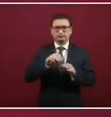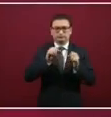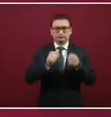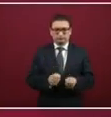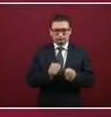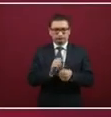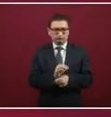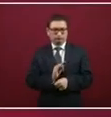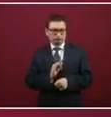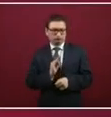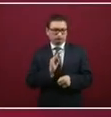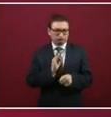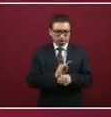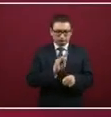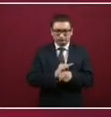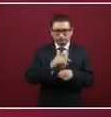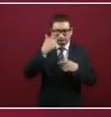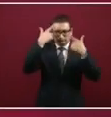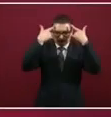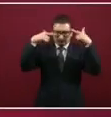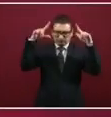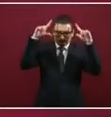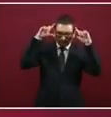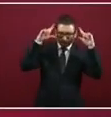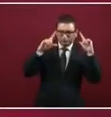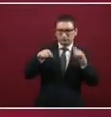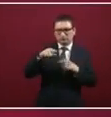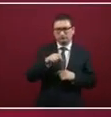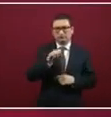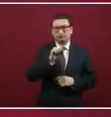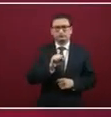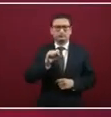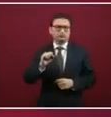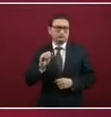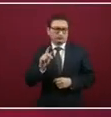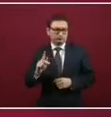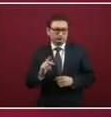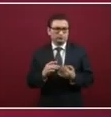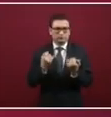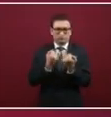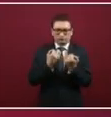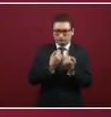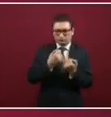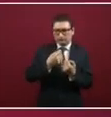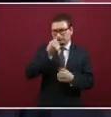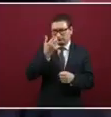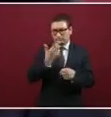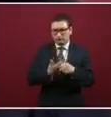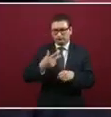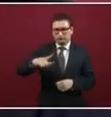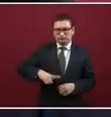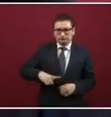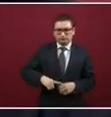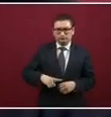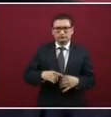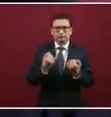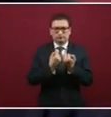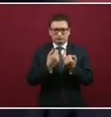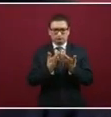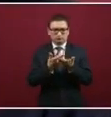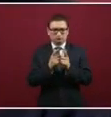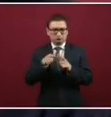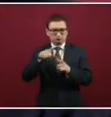Defensa, Marina, Seguridad Pública, la secretaria de Gobernación, el consejero